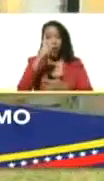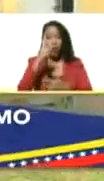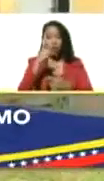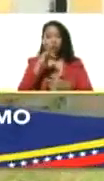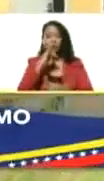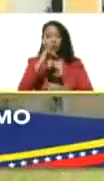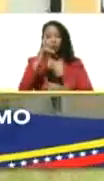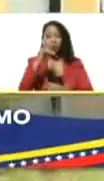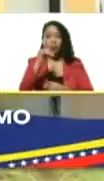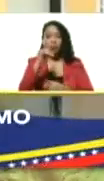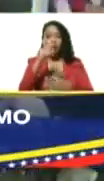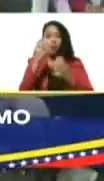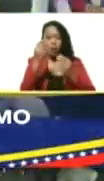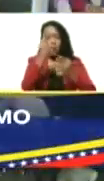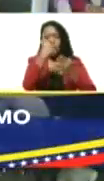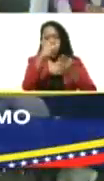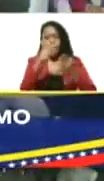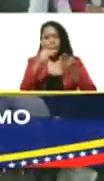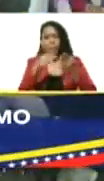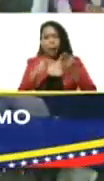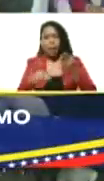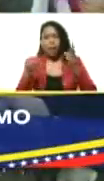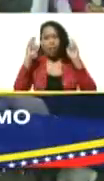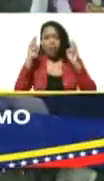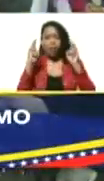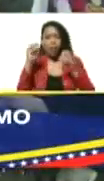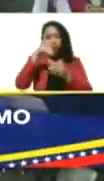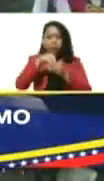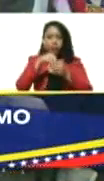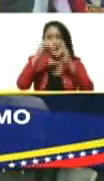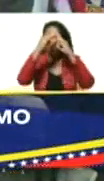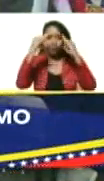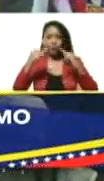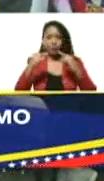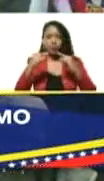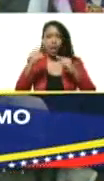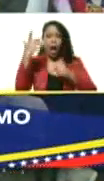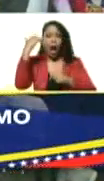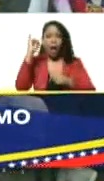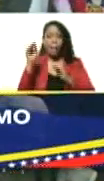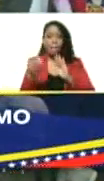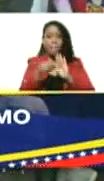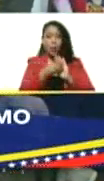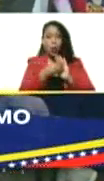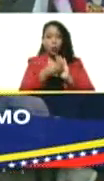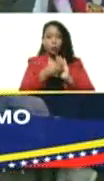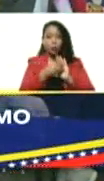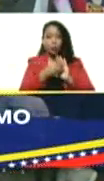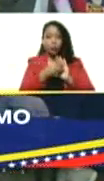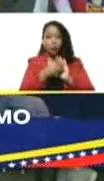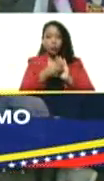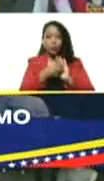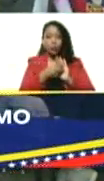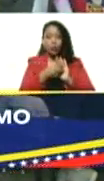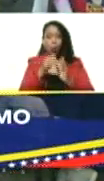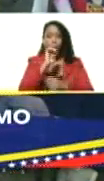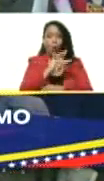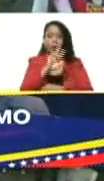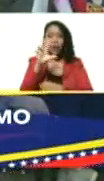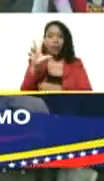reporte muy detallado, señor presidente, en el tema de refugio. Tenemos adjudicadas, señor presidente,